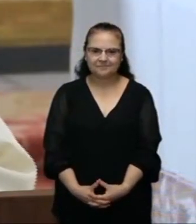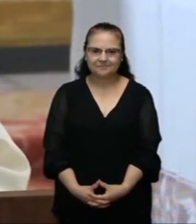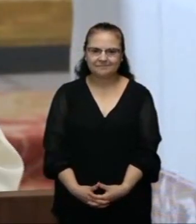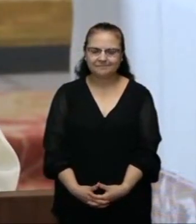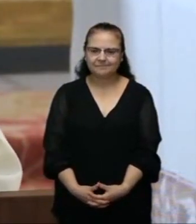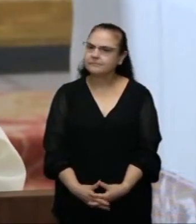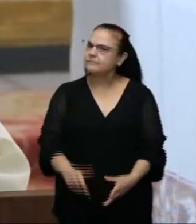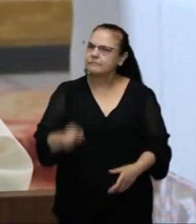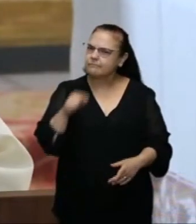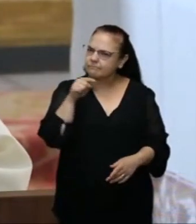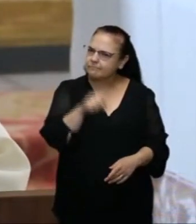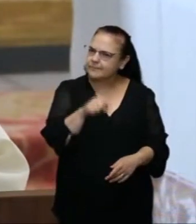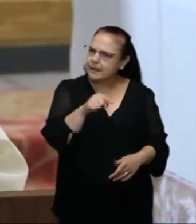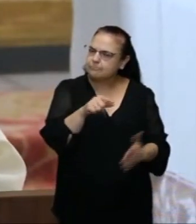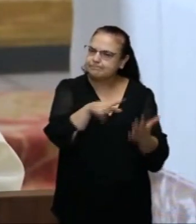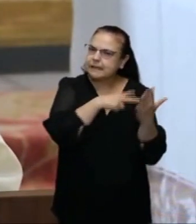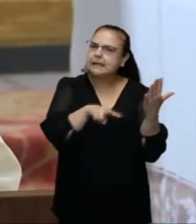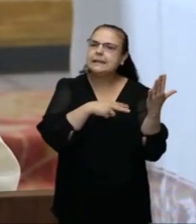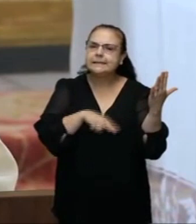Estamos leyendo